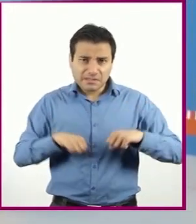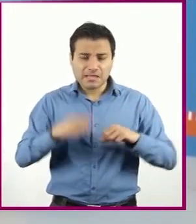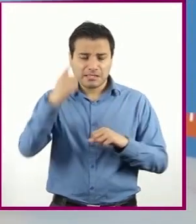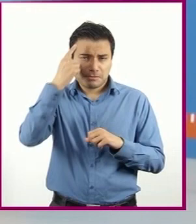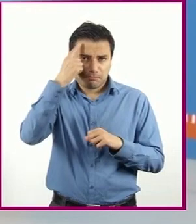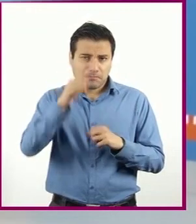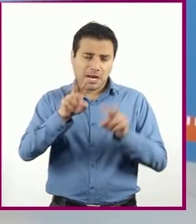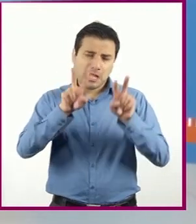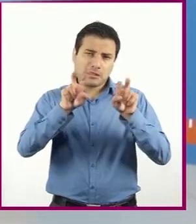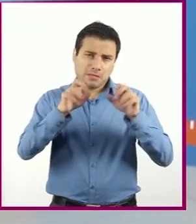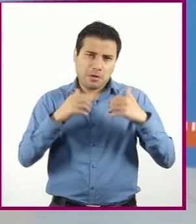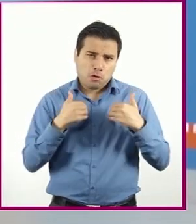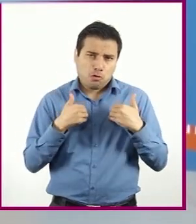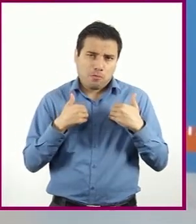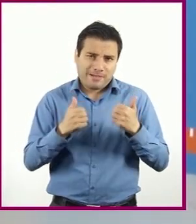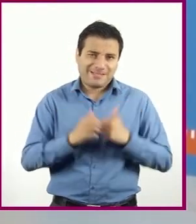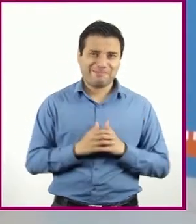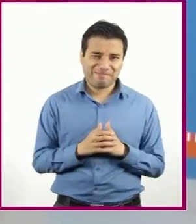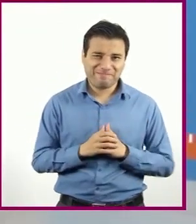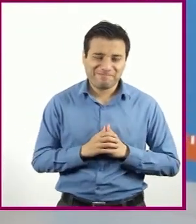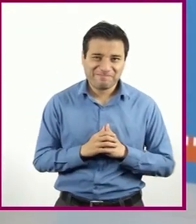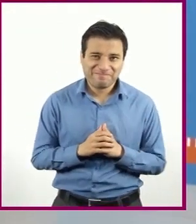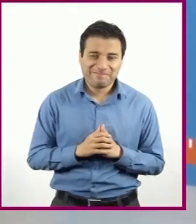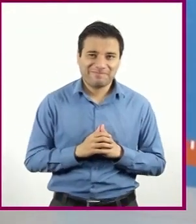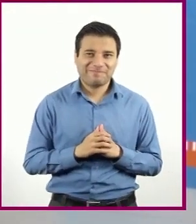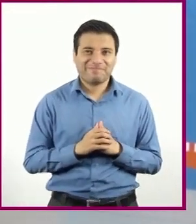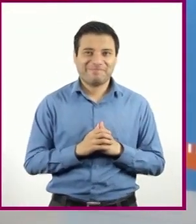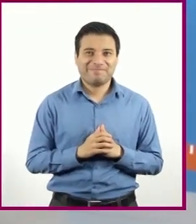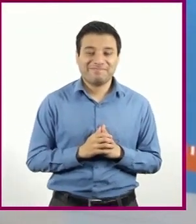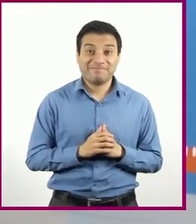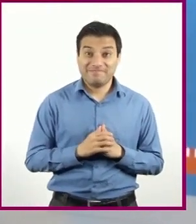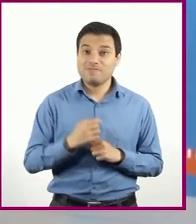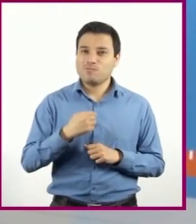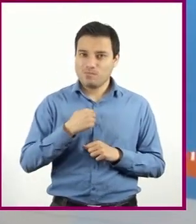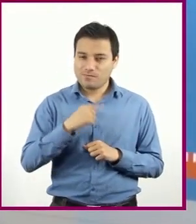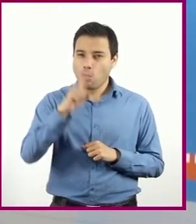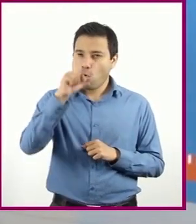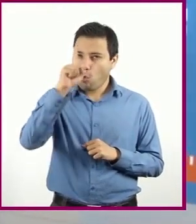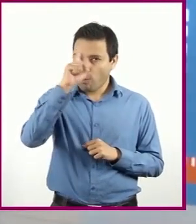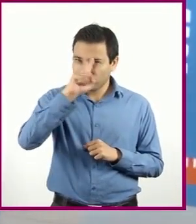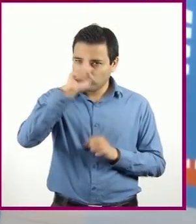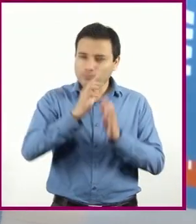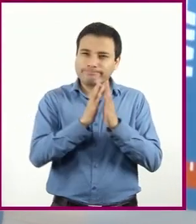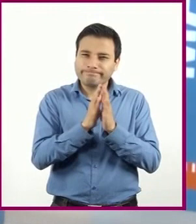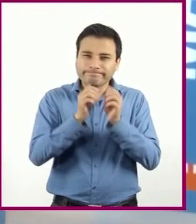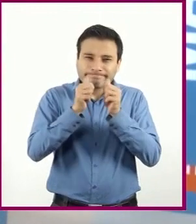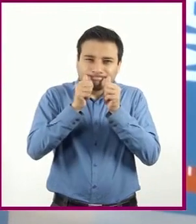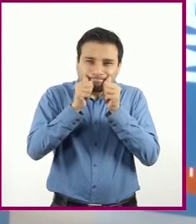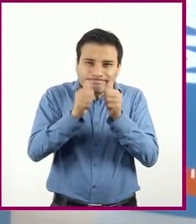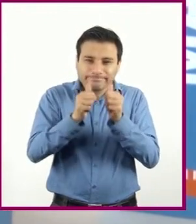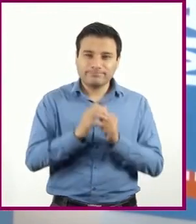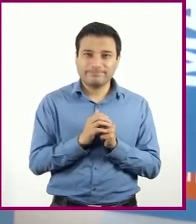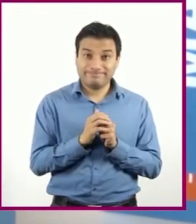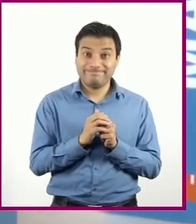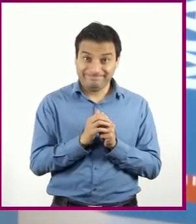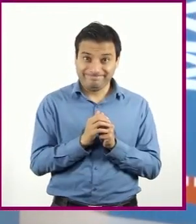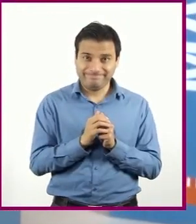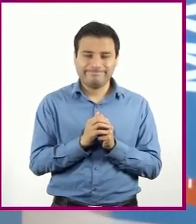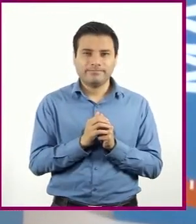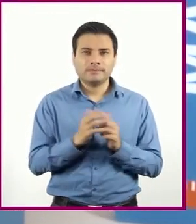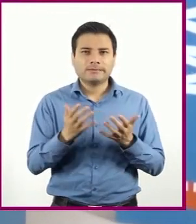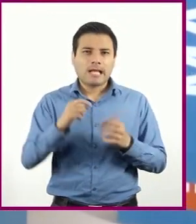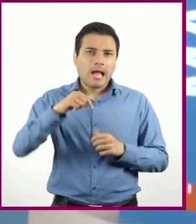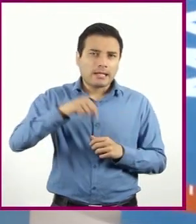el tema a estudiar en esta sesión. Les recomendamos estar atentas y atentos para resolver